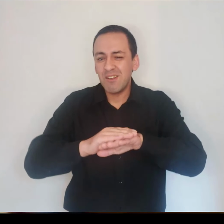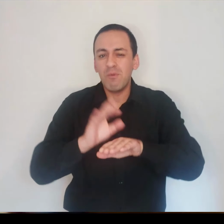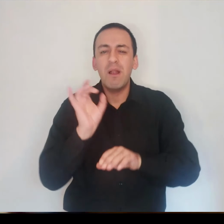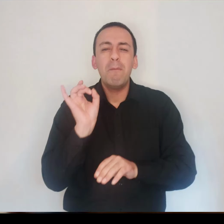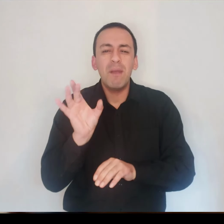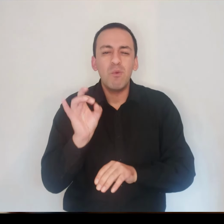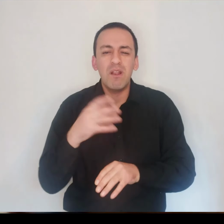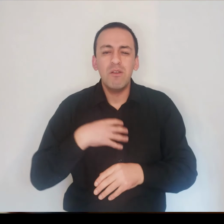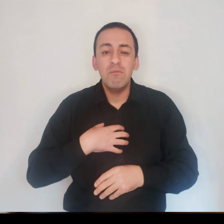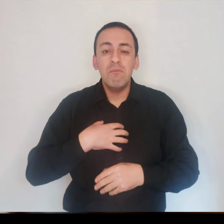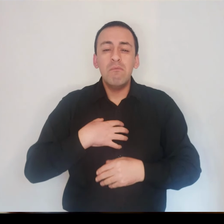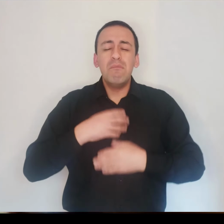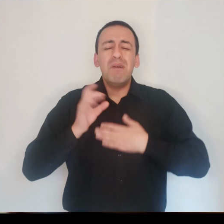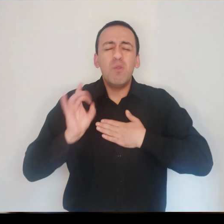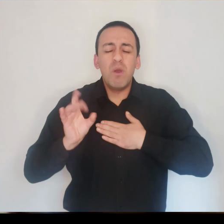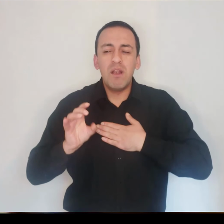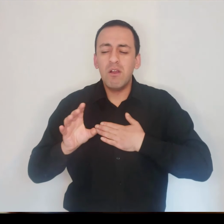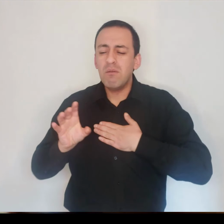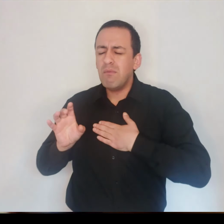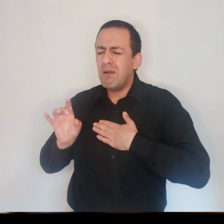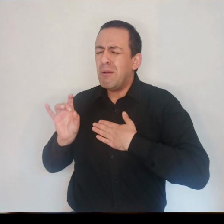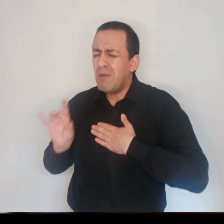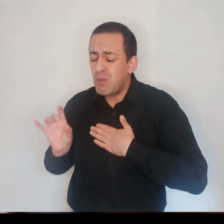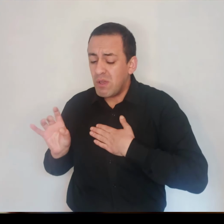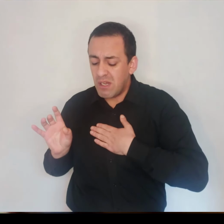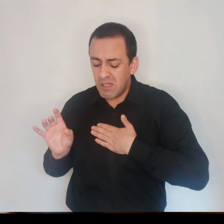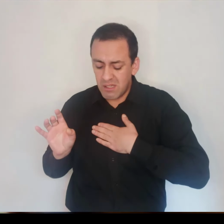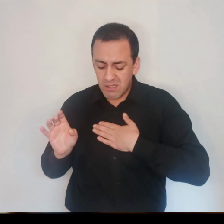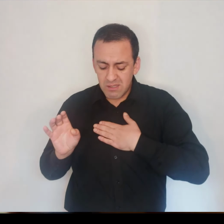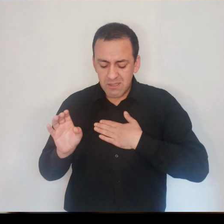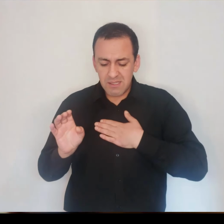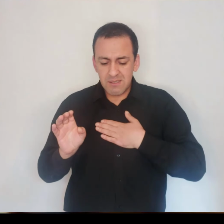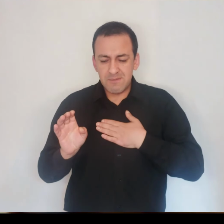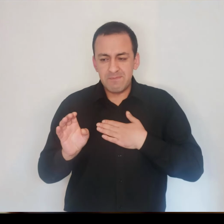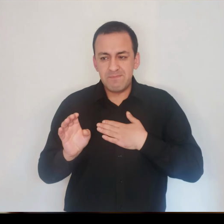decir, solo me duele mucho respirar o moverme o lo que sea.